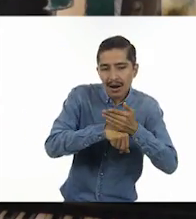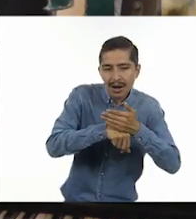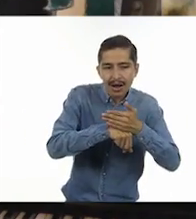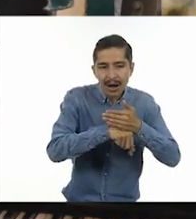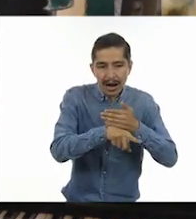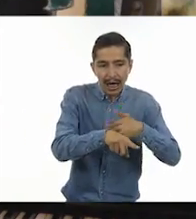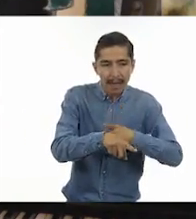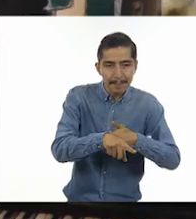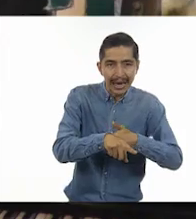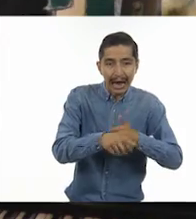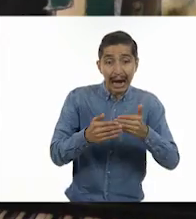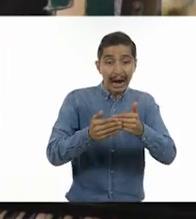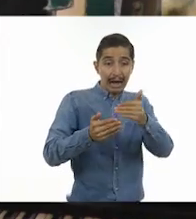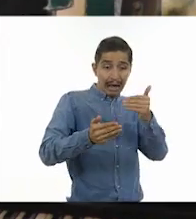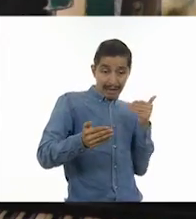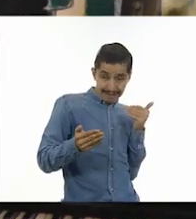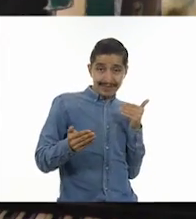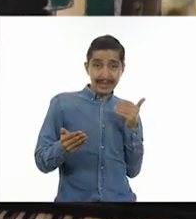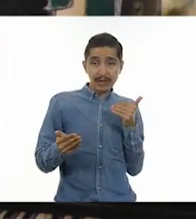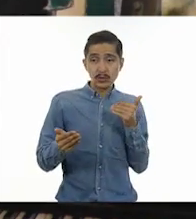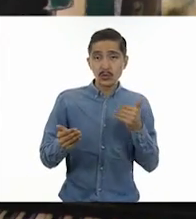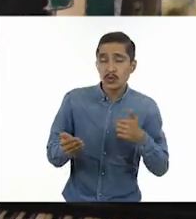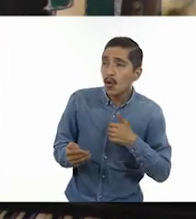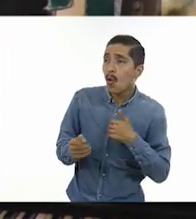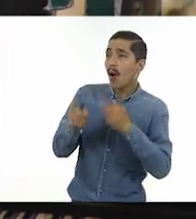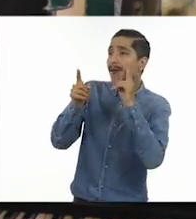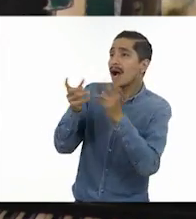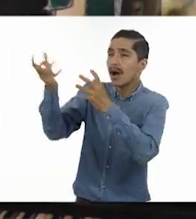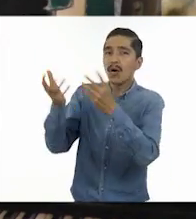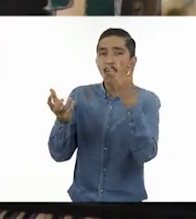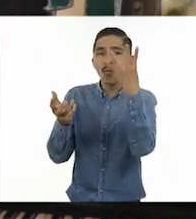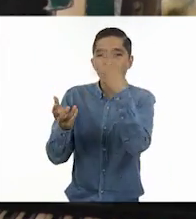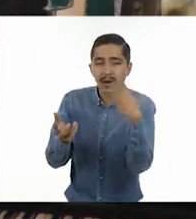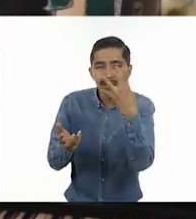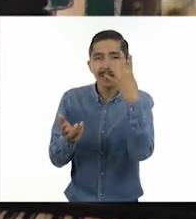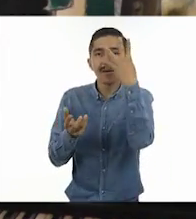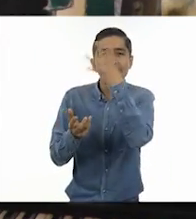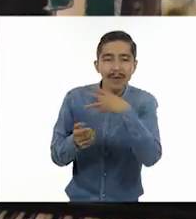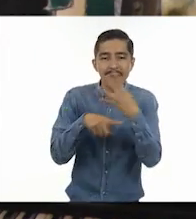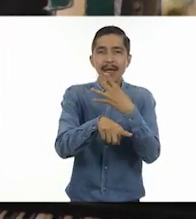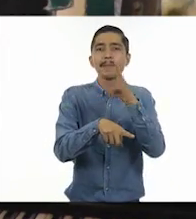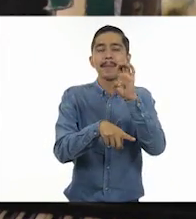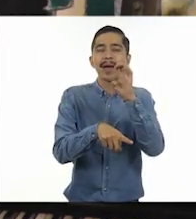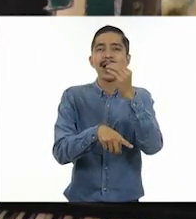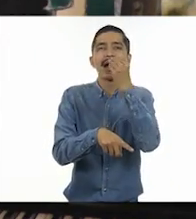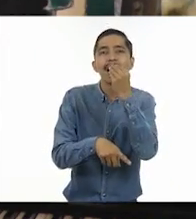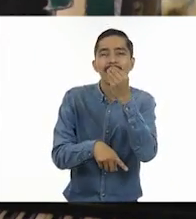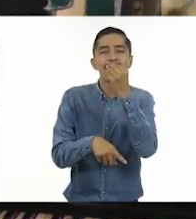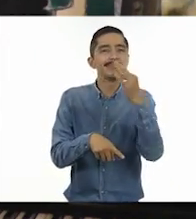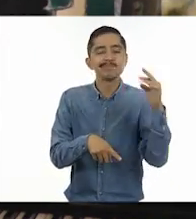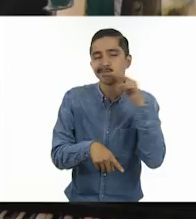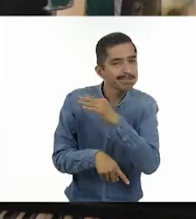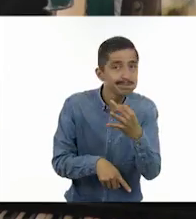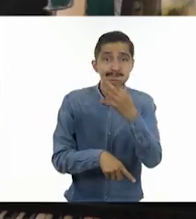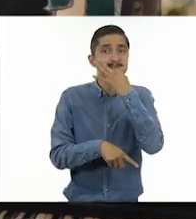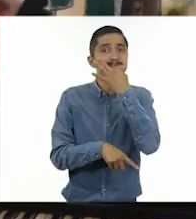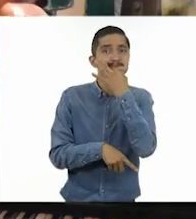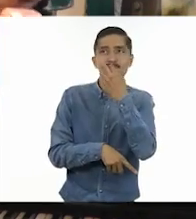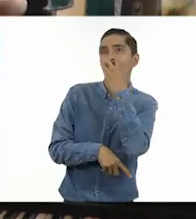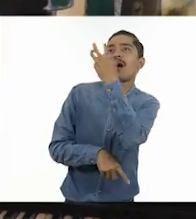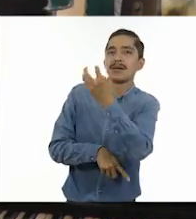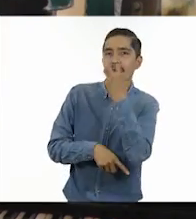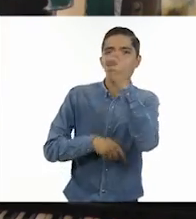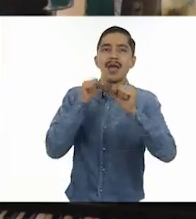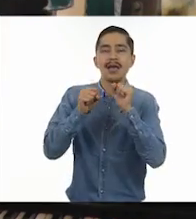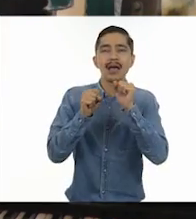hambre al bebé para empezar a intuir que cada 4 horas van a empezar a tener hambre de inmediato. Entonces,